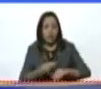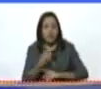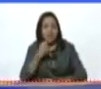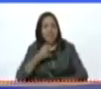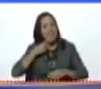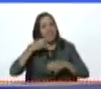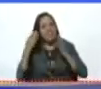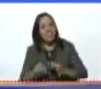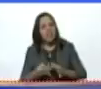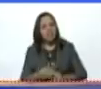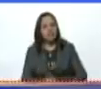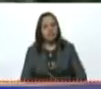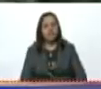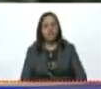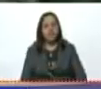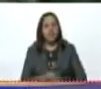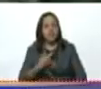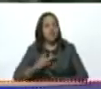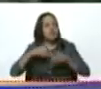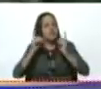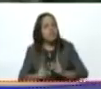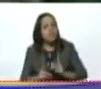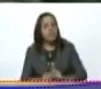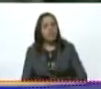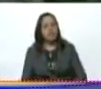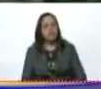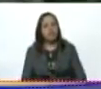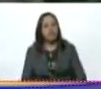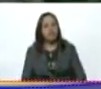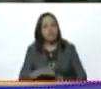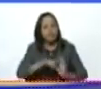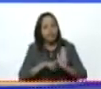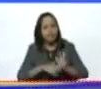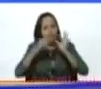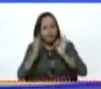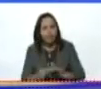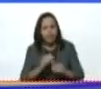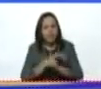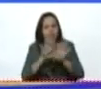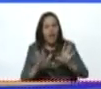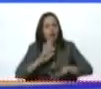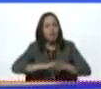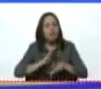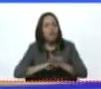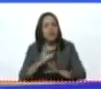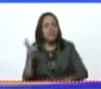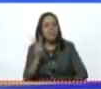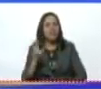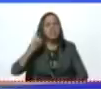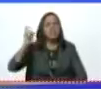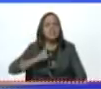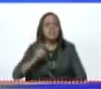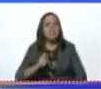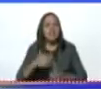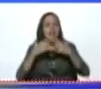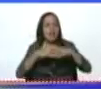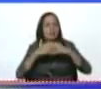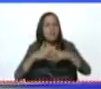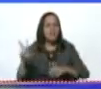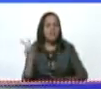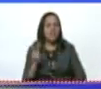total y absoluta y yo tomar decisiones drásticas como hay que tomar, porque el país amerita que las empresas del